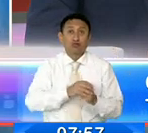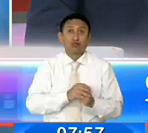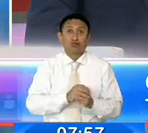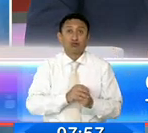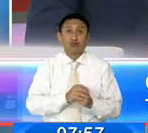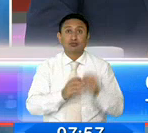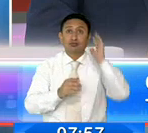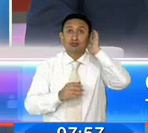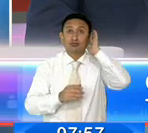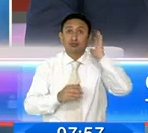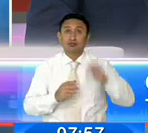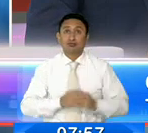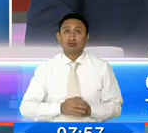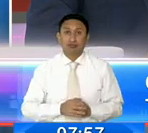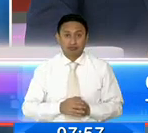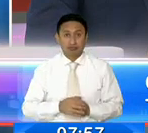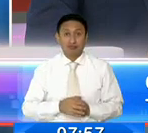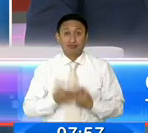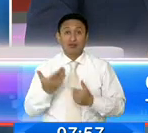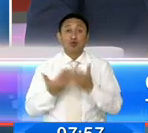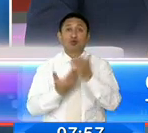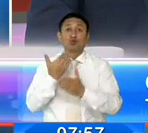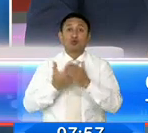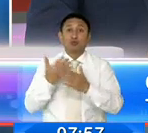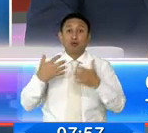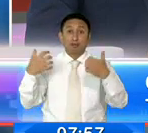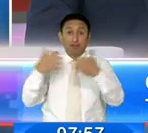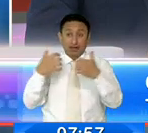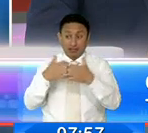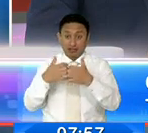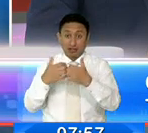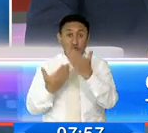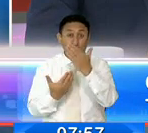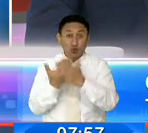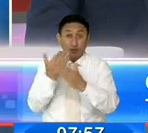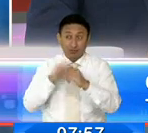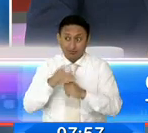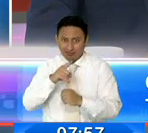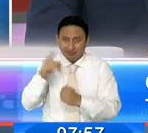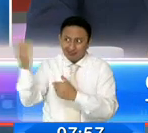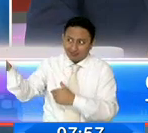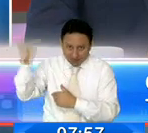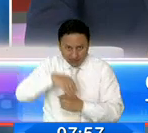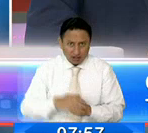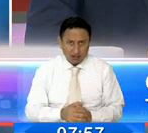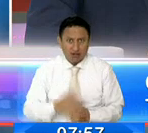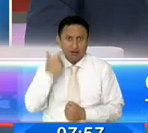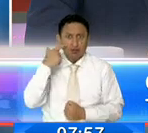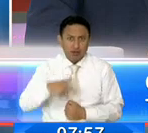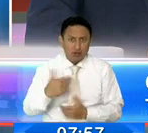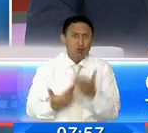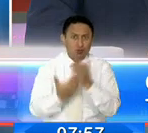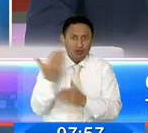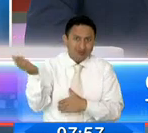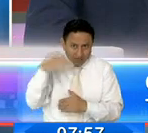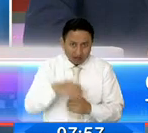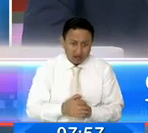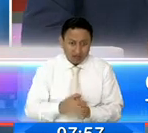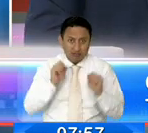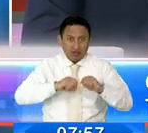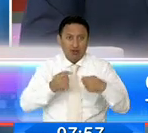10.000, no existe, ¿no? Por supuesto. Pero digo, traiga su nueva Apple, traiga su nuevo combustible y haga su